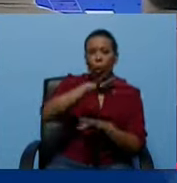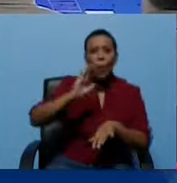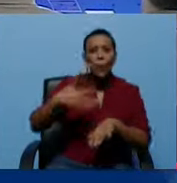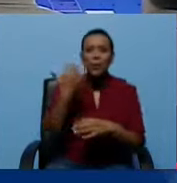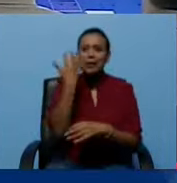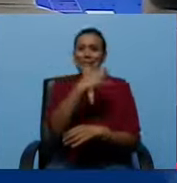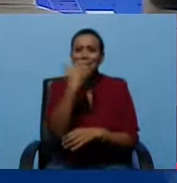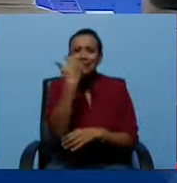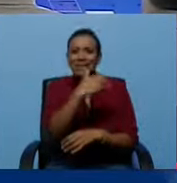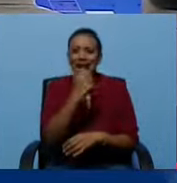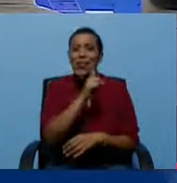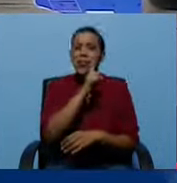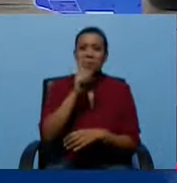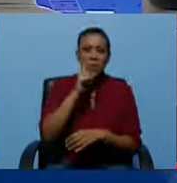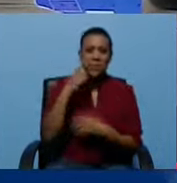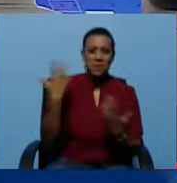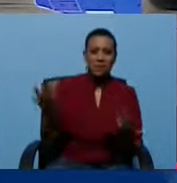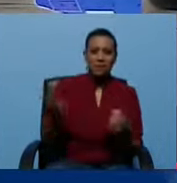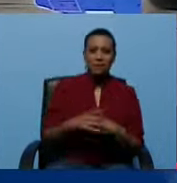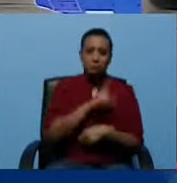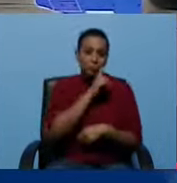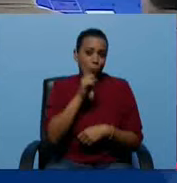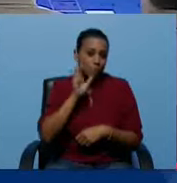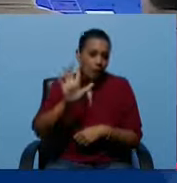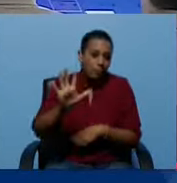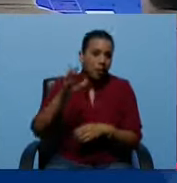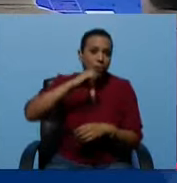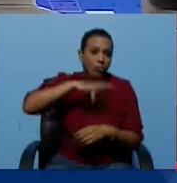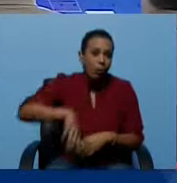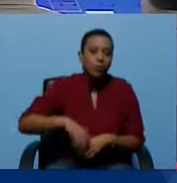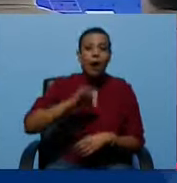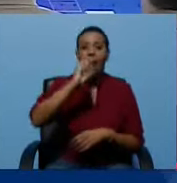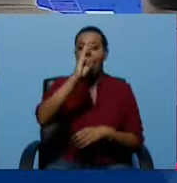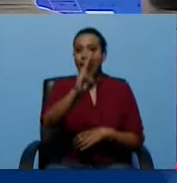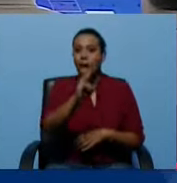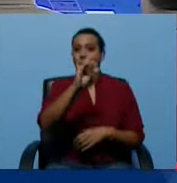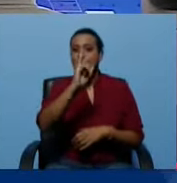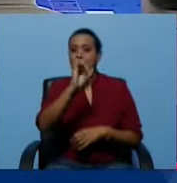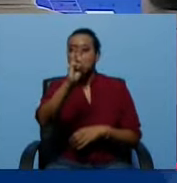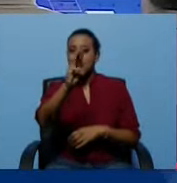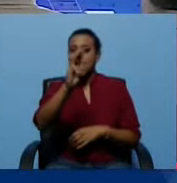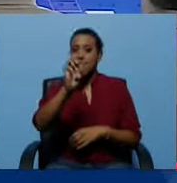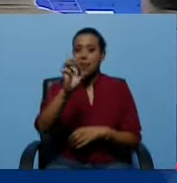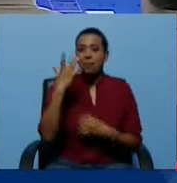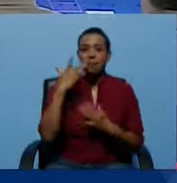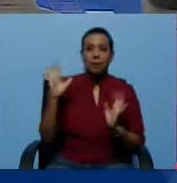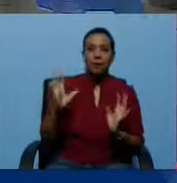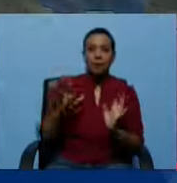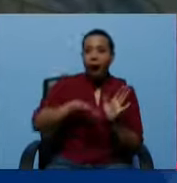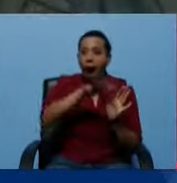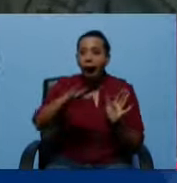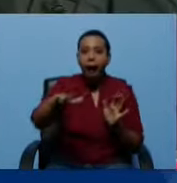ríen? Es el nombre que tiene históricamente. Altos de Pipe.